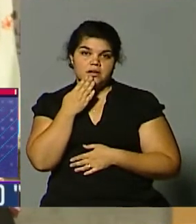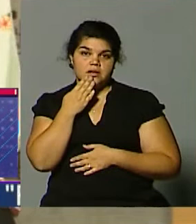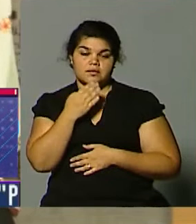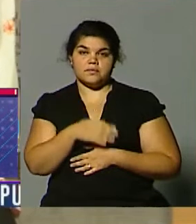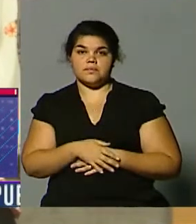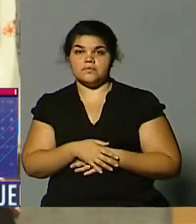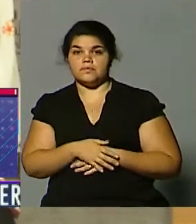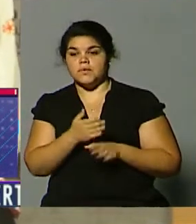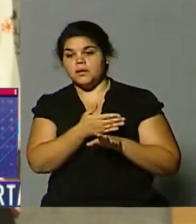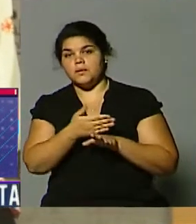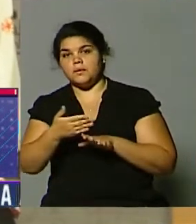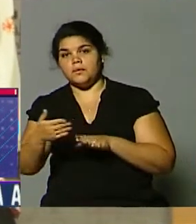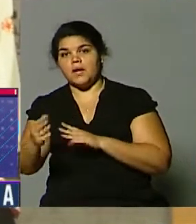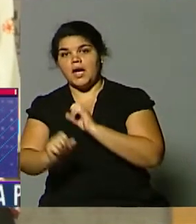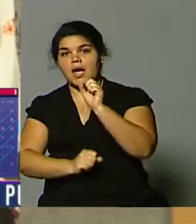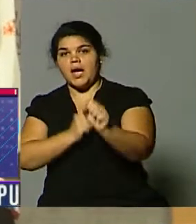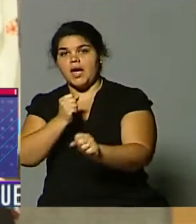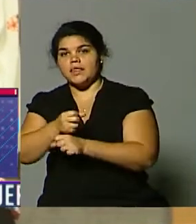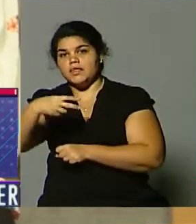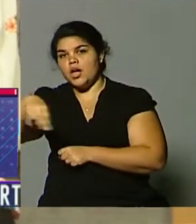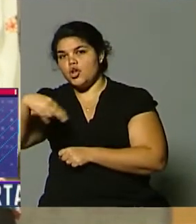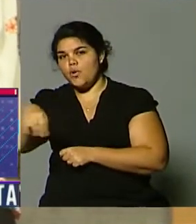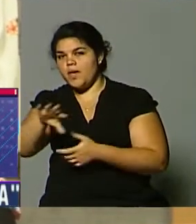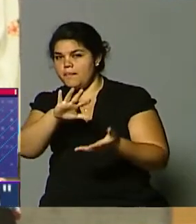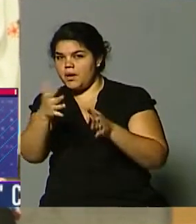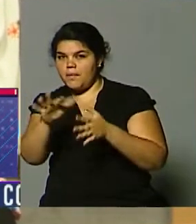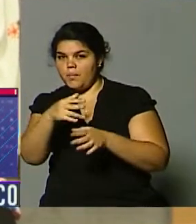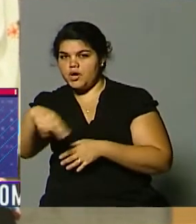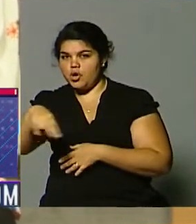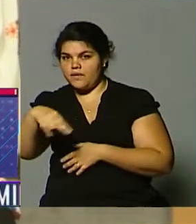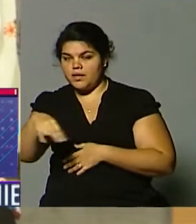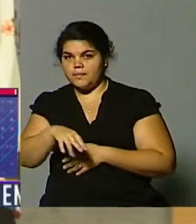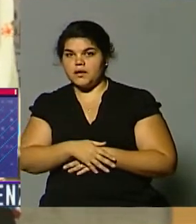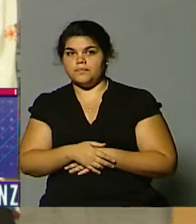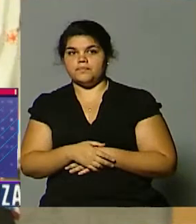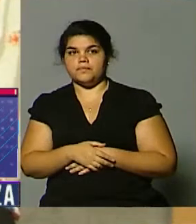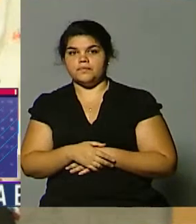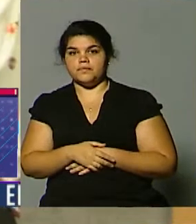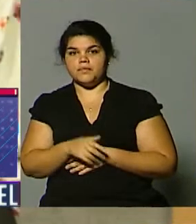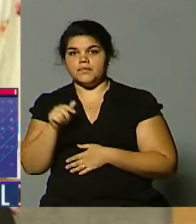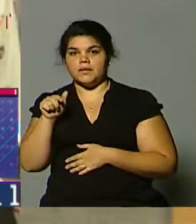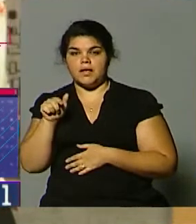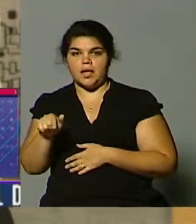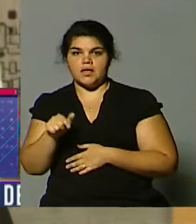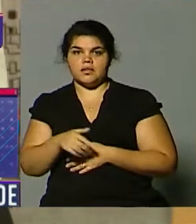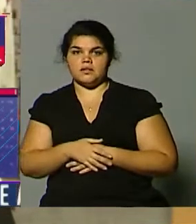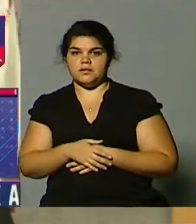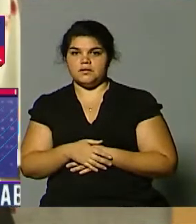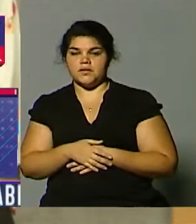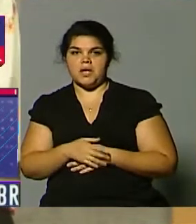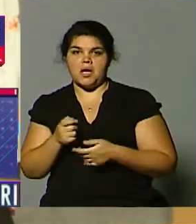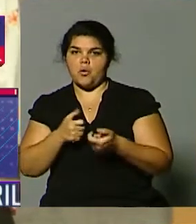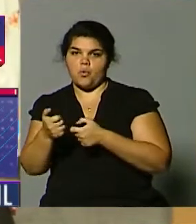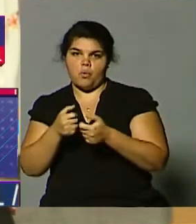estamos estimando terminar a fines de noviembre con una Game Jam, me corrige si es